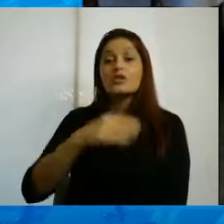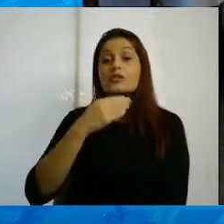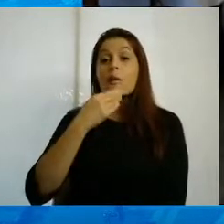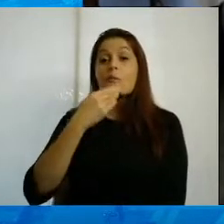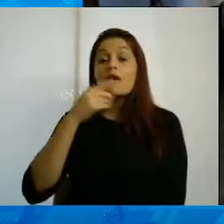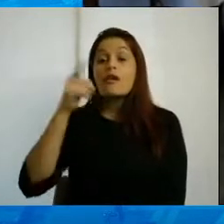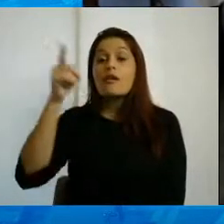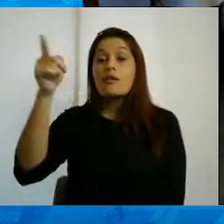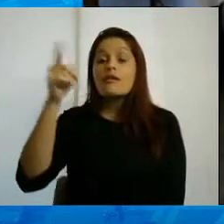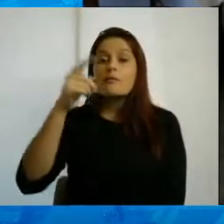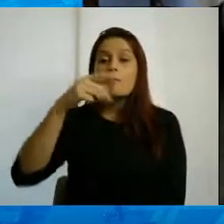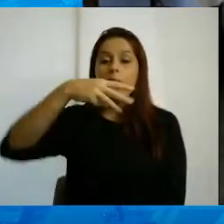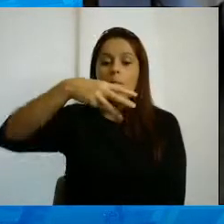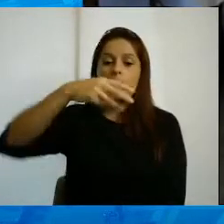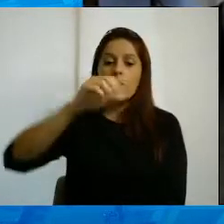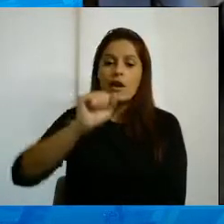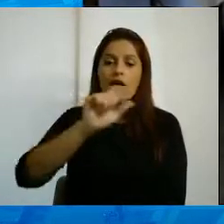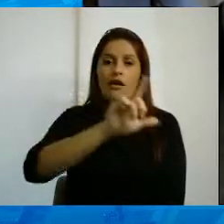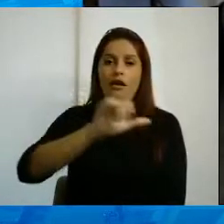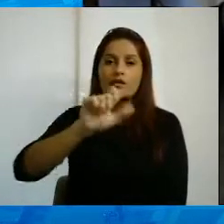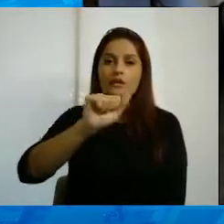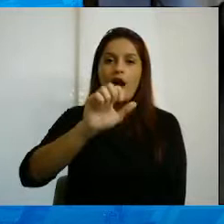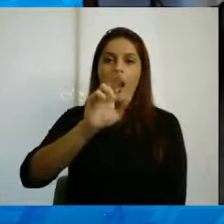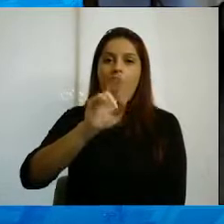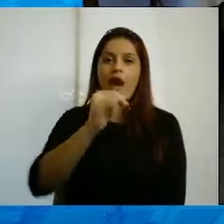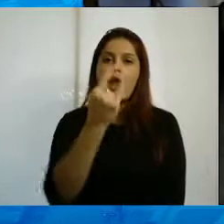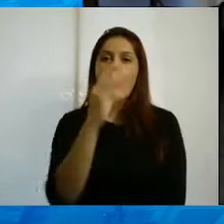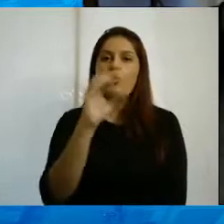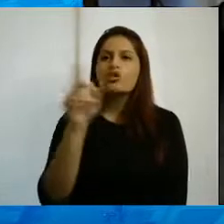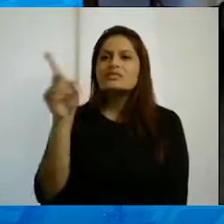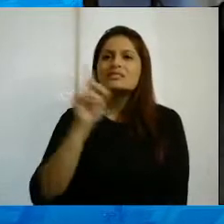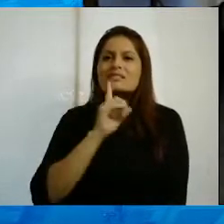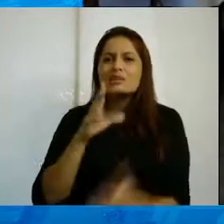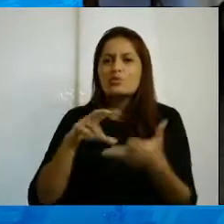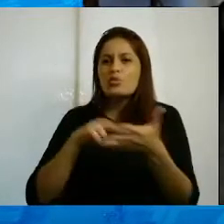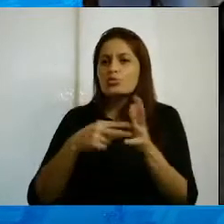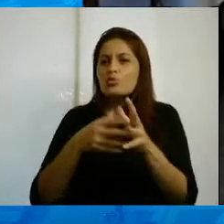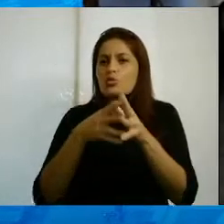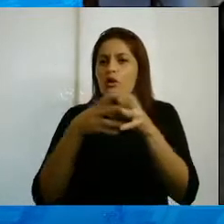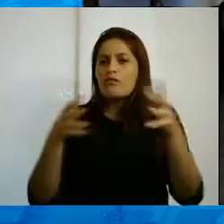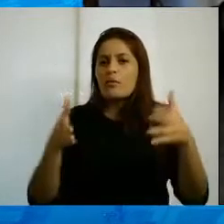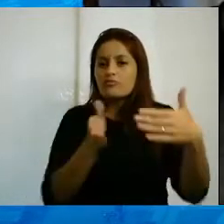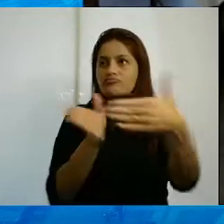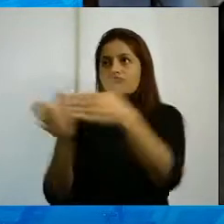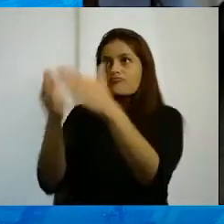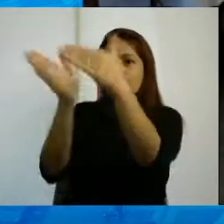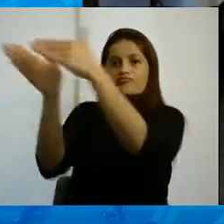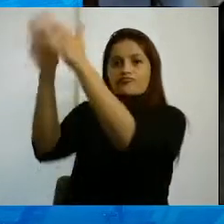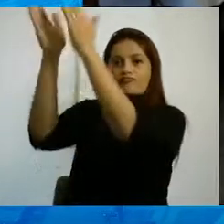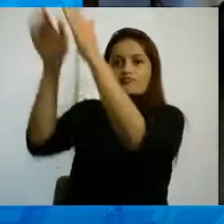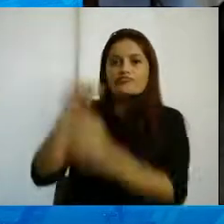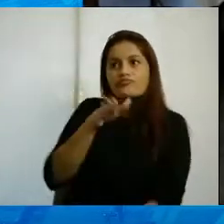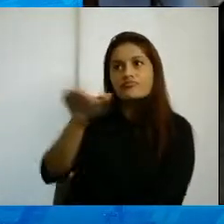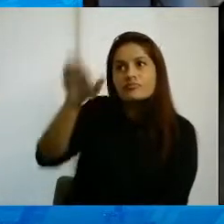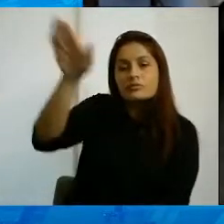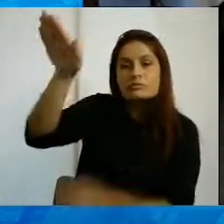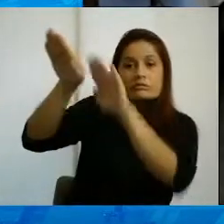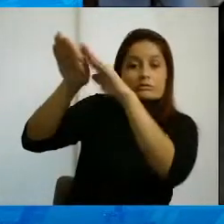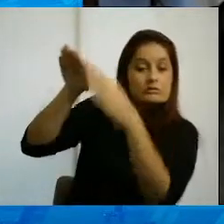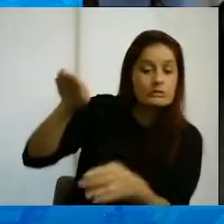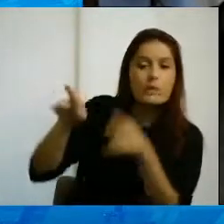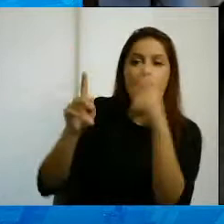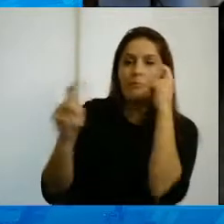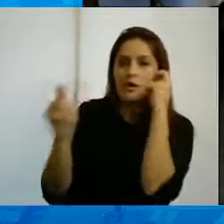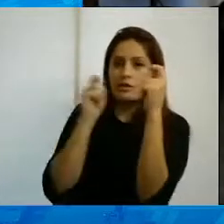habido varios reclamos sobre la inseguridad vial que hay en la cuesta de Mayarauco, en la cual hemos visto en las